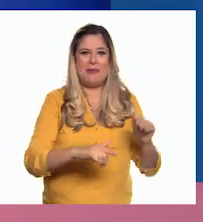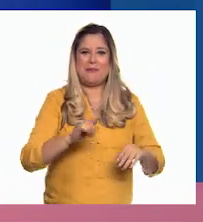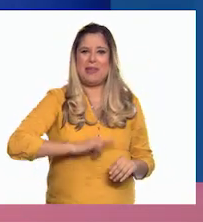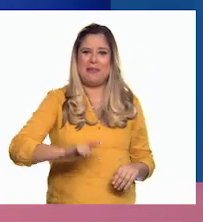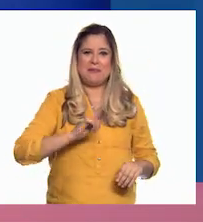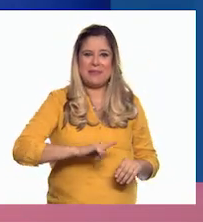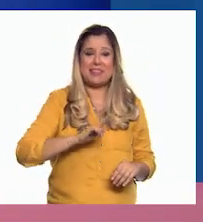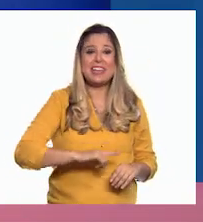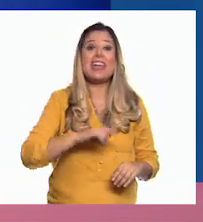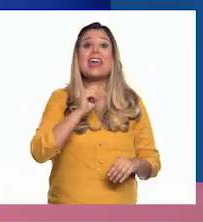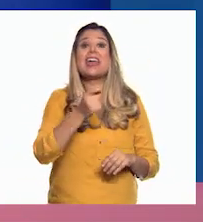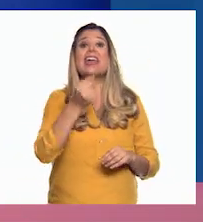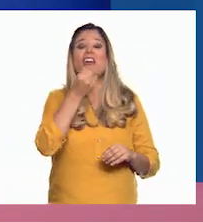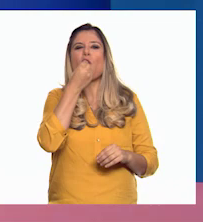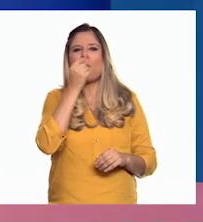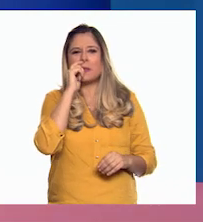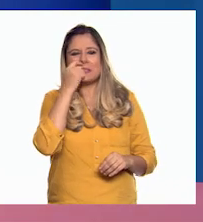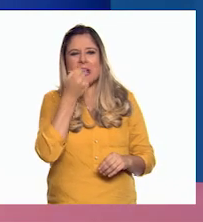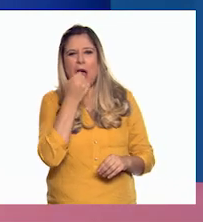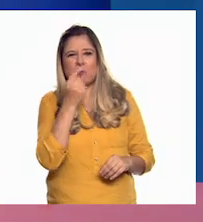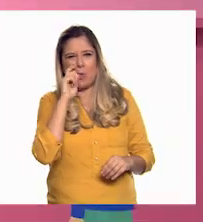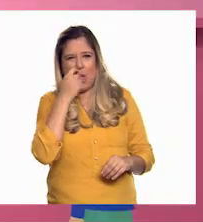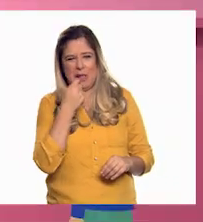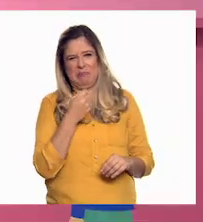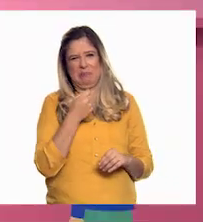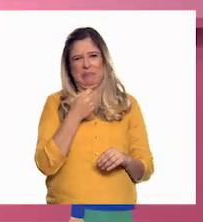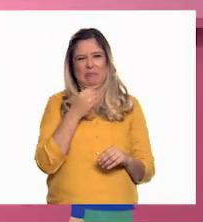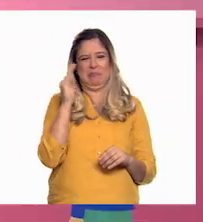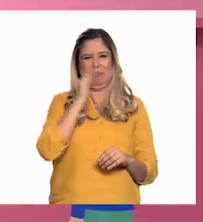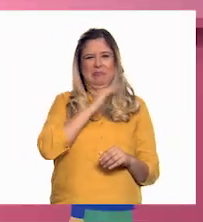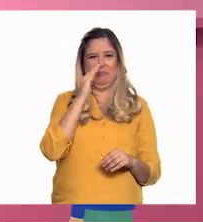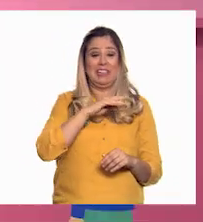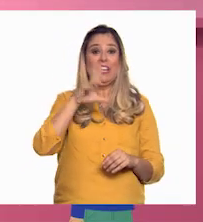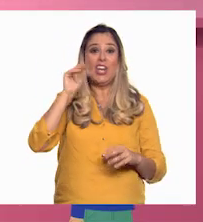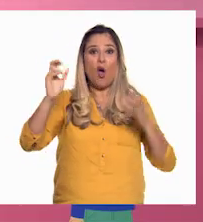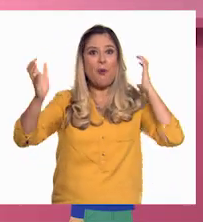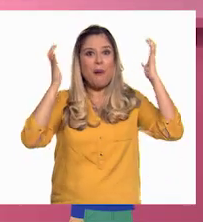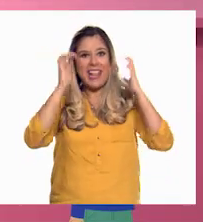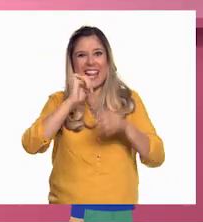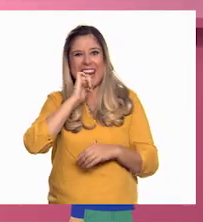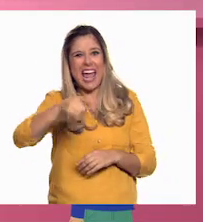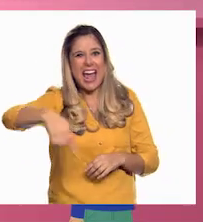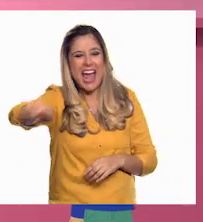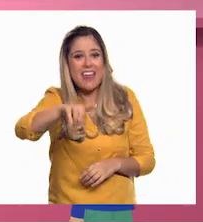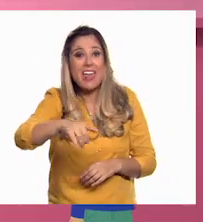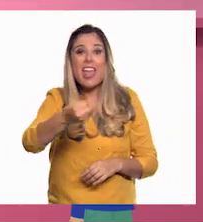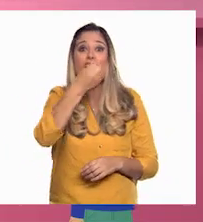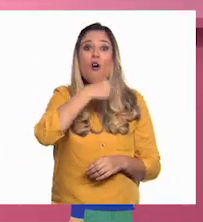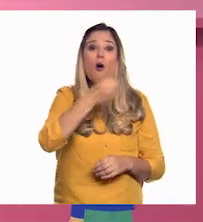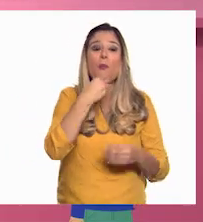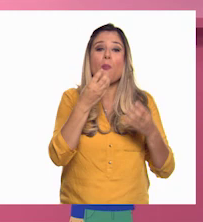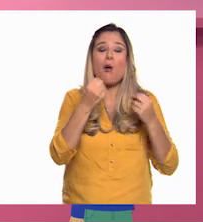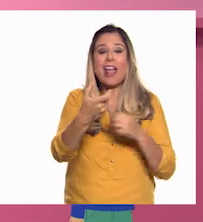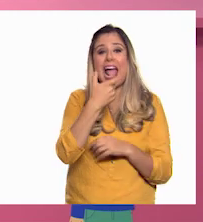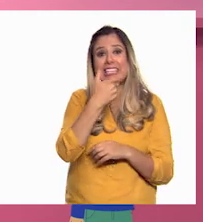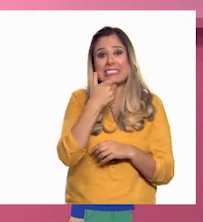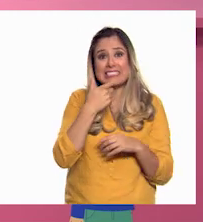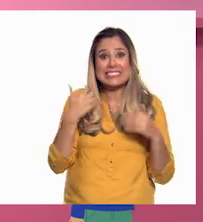los que se comen los mocos. Guácala. Y a los que no se bañan. Y a los que comen muchísimas